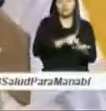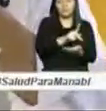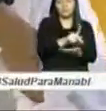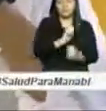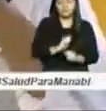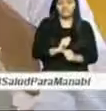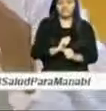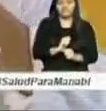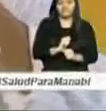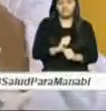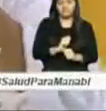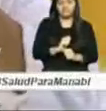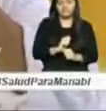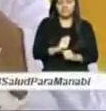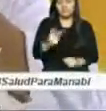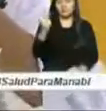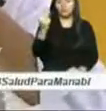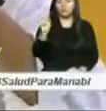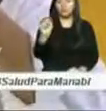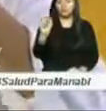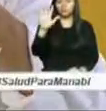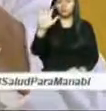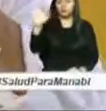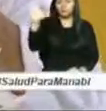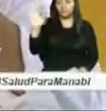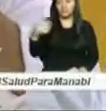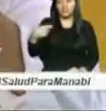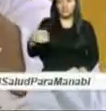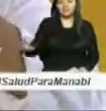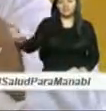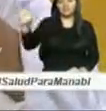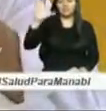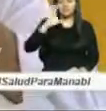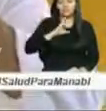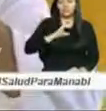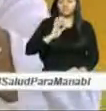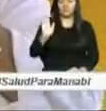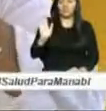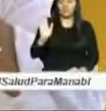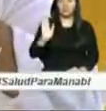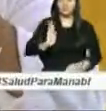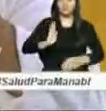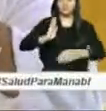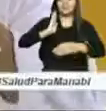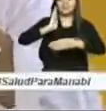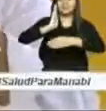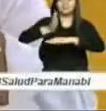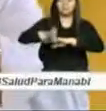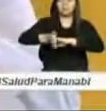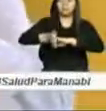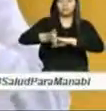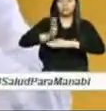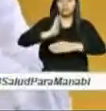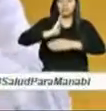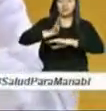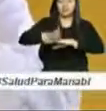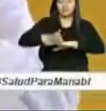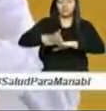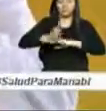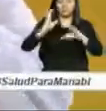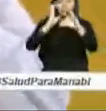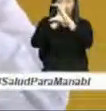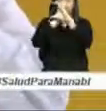impuesto, 12.5% de anticipo, y exactamente luego lo que se llamaba el calce,